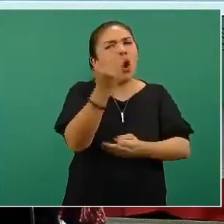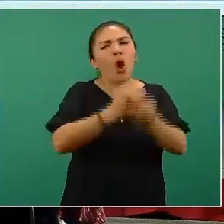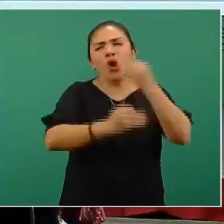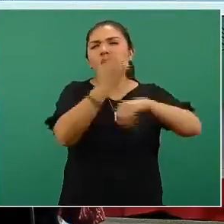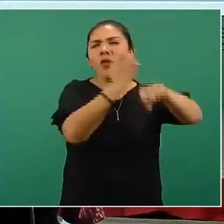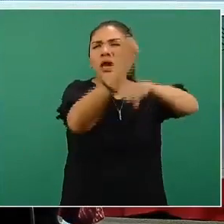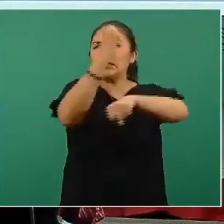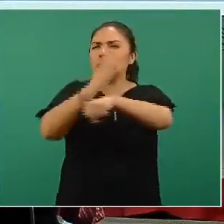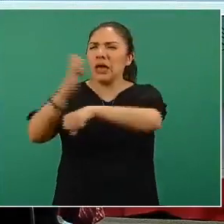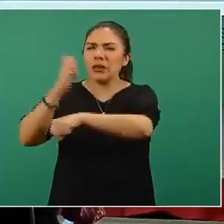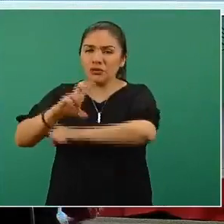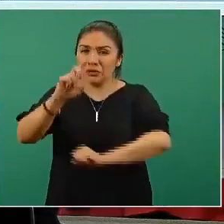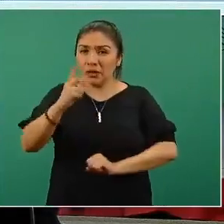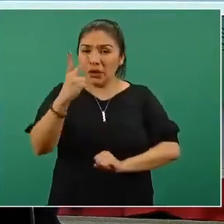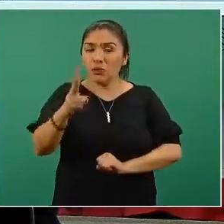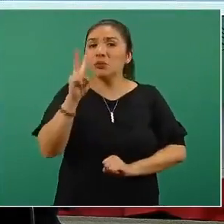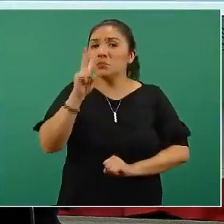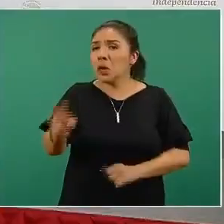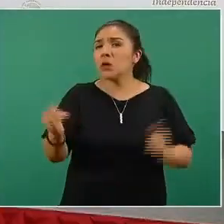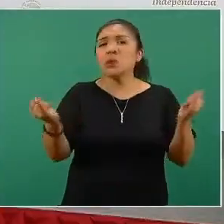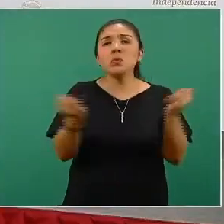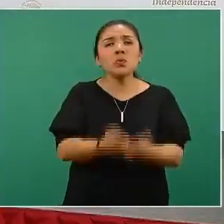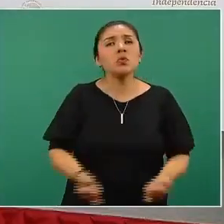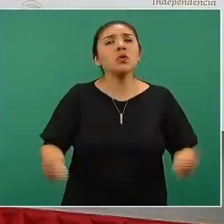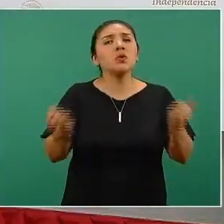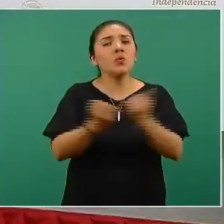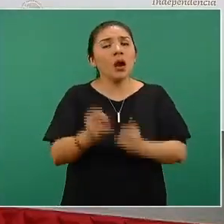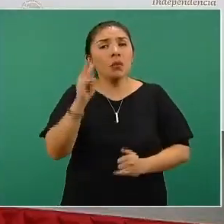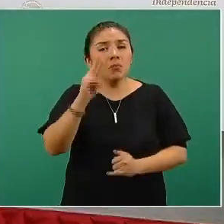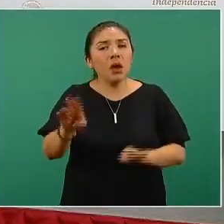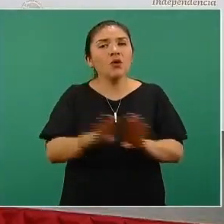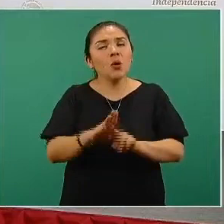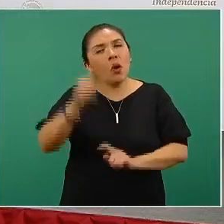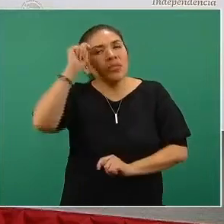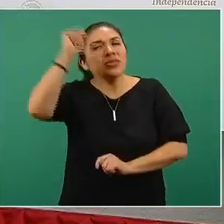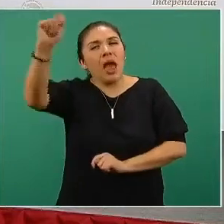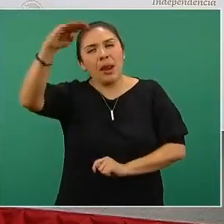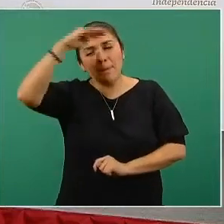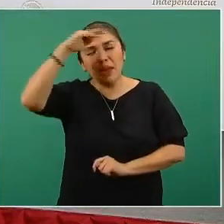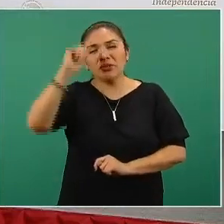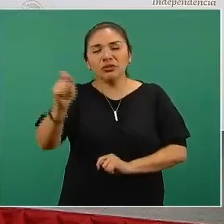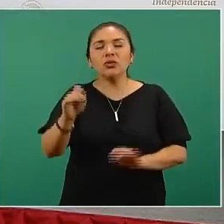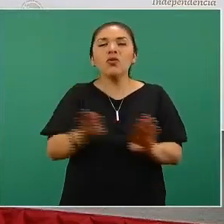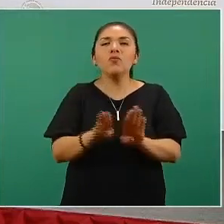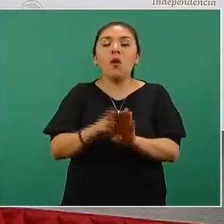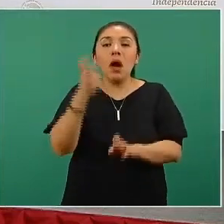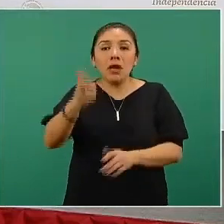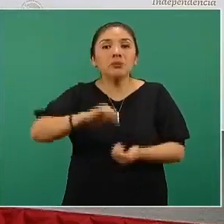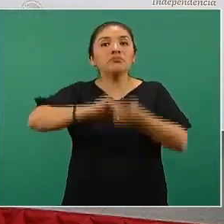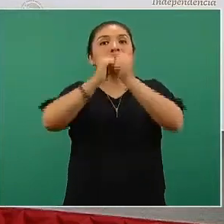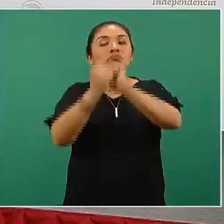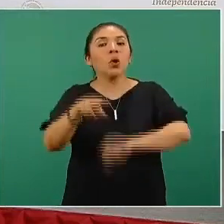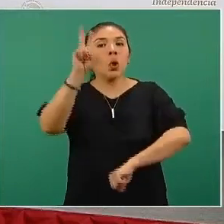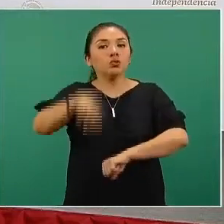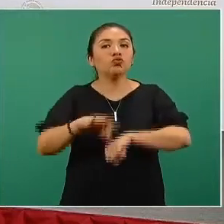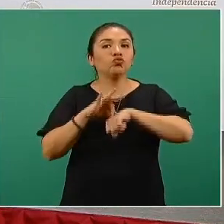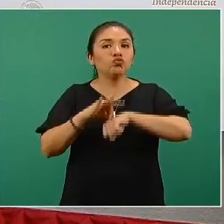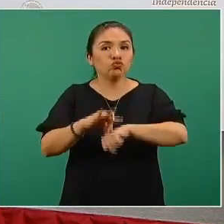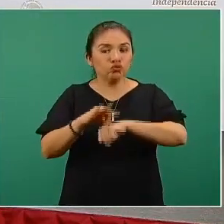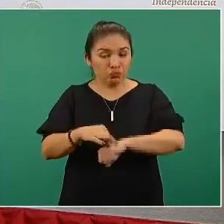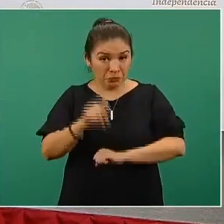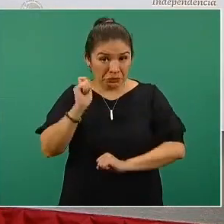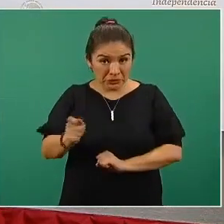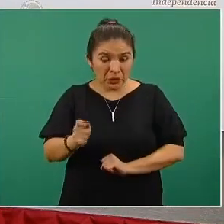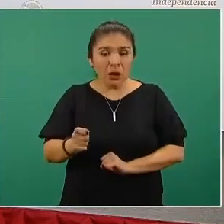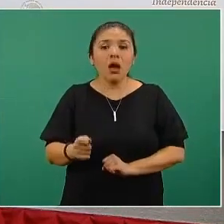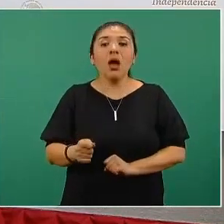los estados, tenemos esta secuencia teórica que al final se convierte en una realidad, que es en